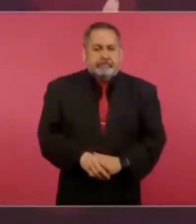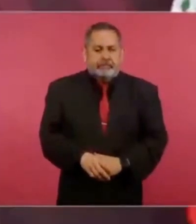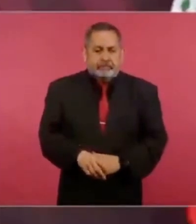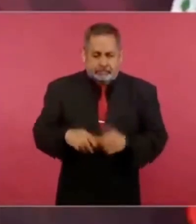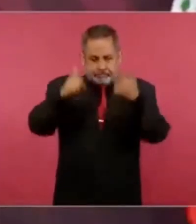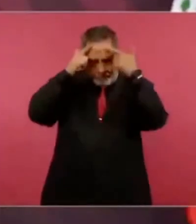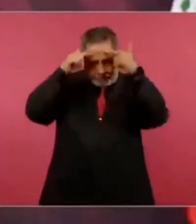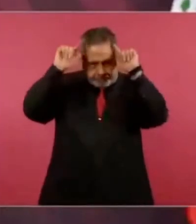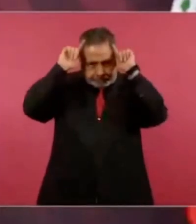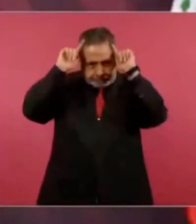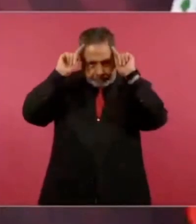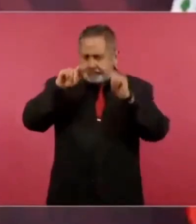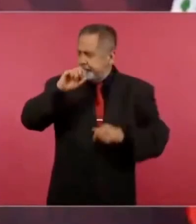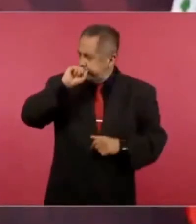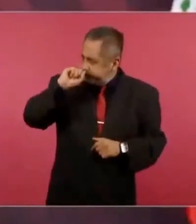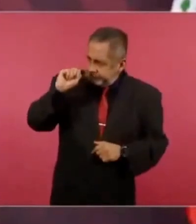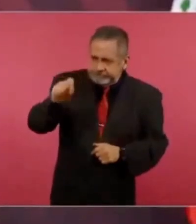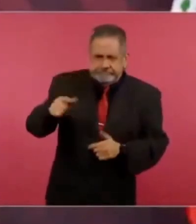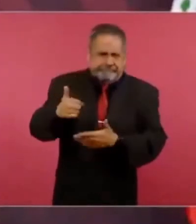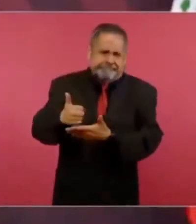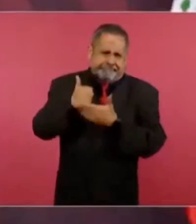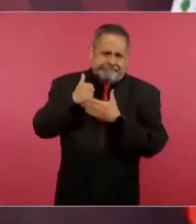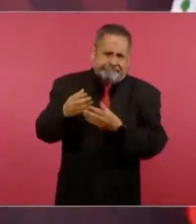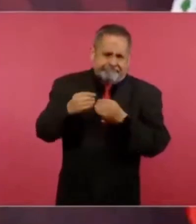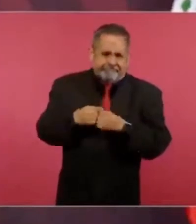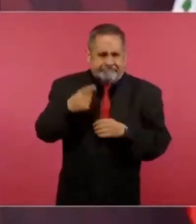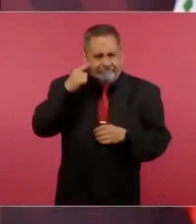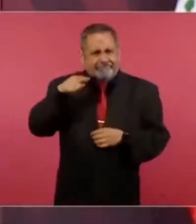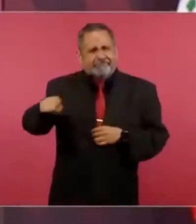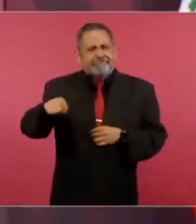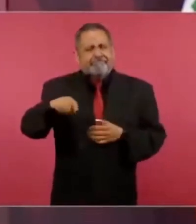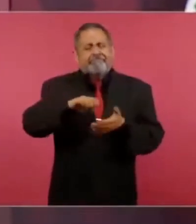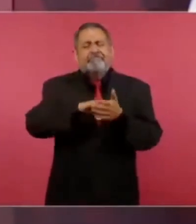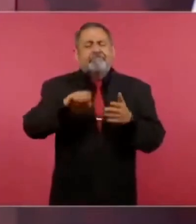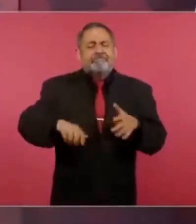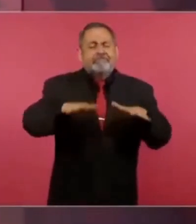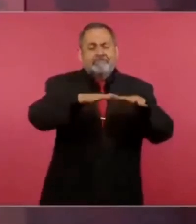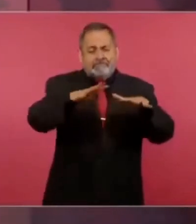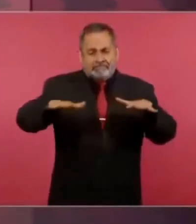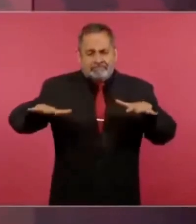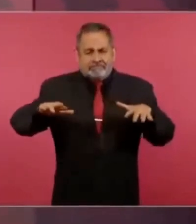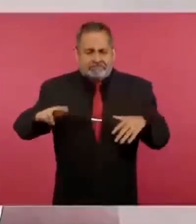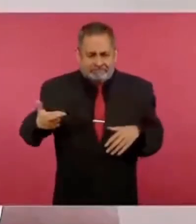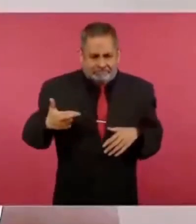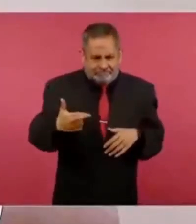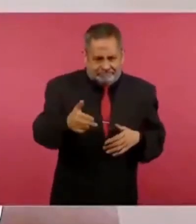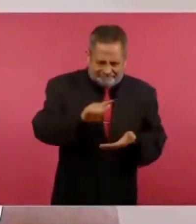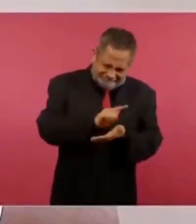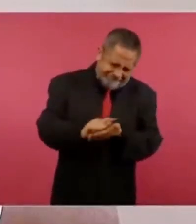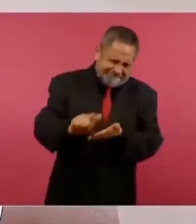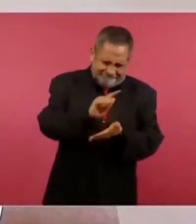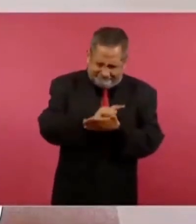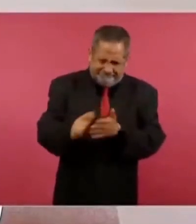Marina nos ha ayudado a desasolvar los ríos.